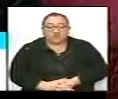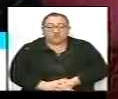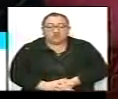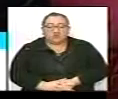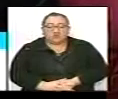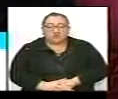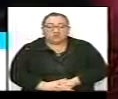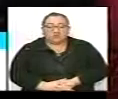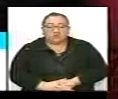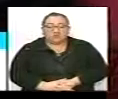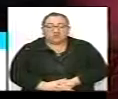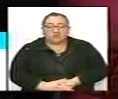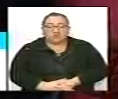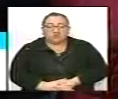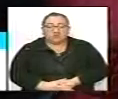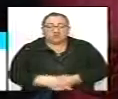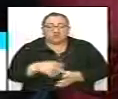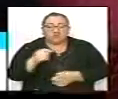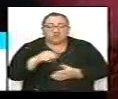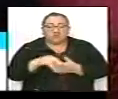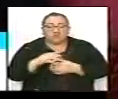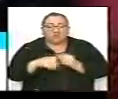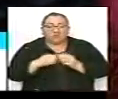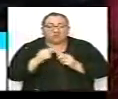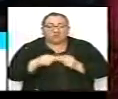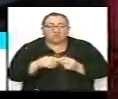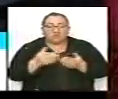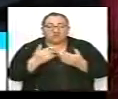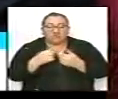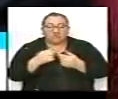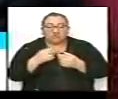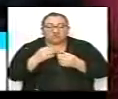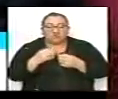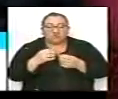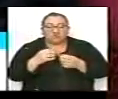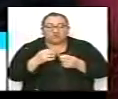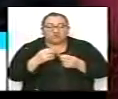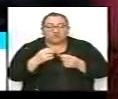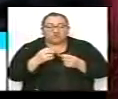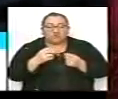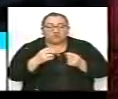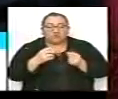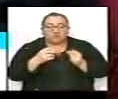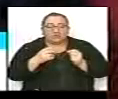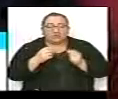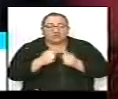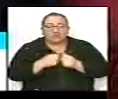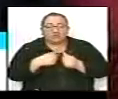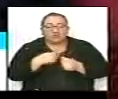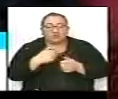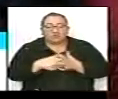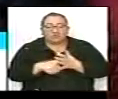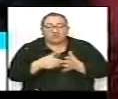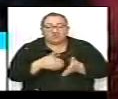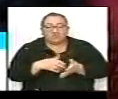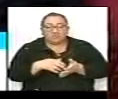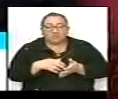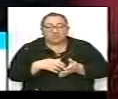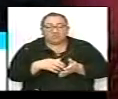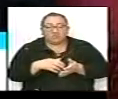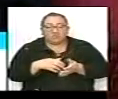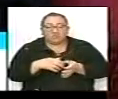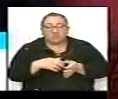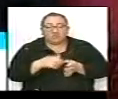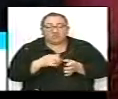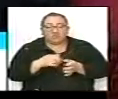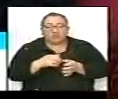y recoge con absoluta fidelidad lo que aquí se ha dicho, va a tener que ser un documento en el que o haya